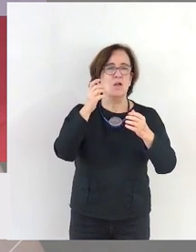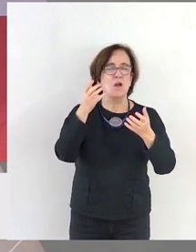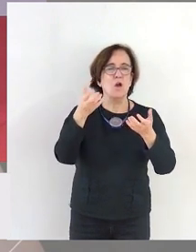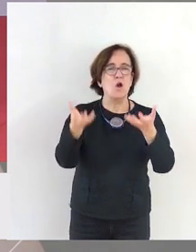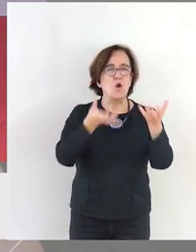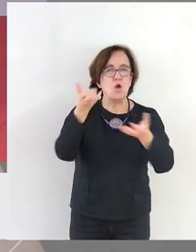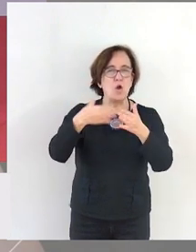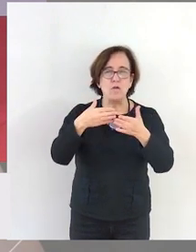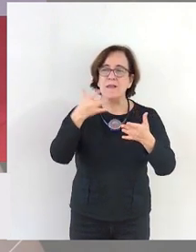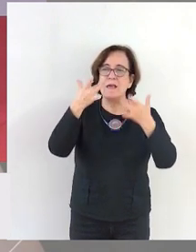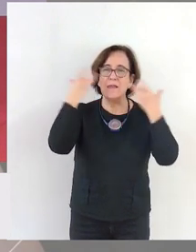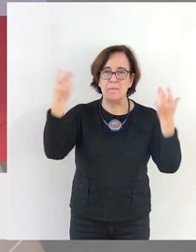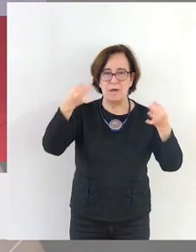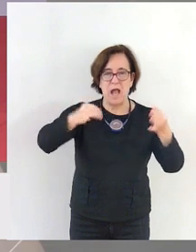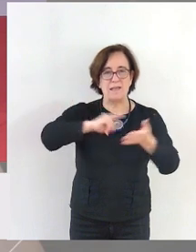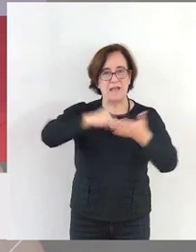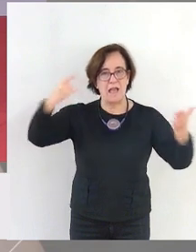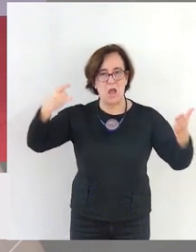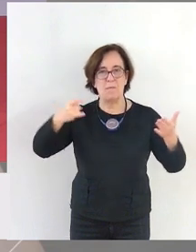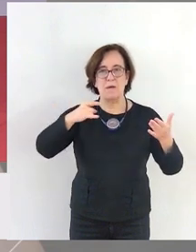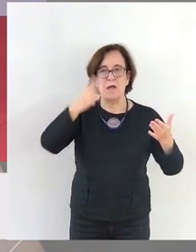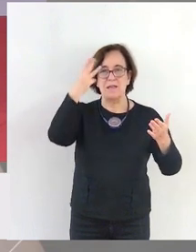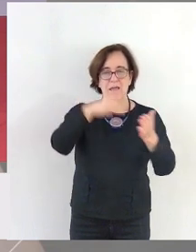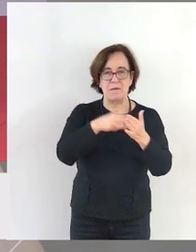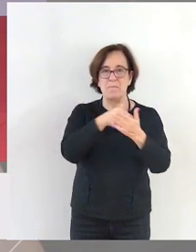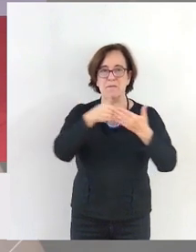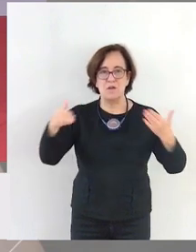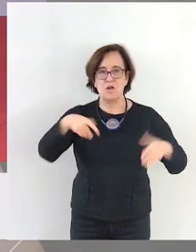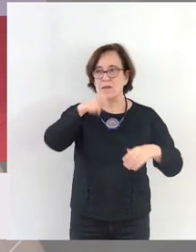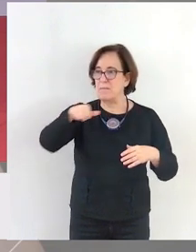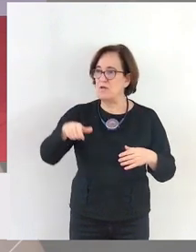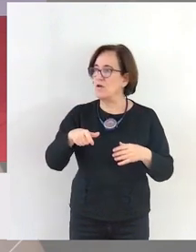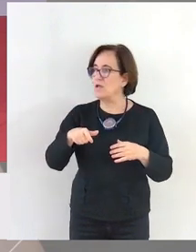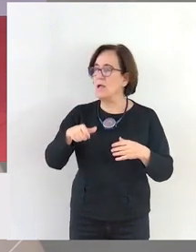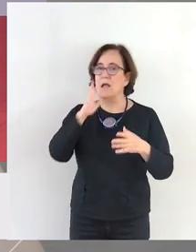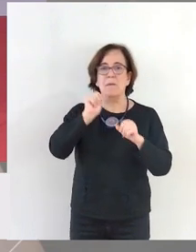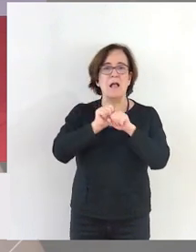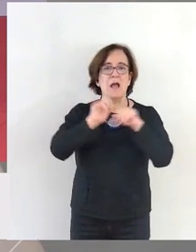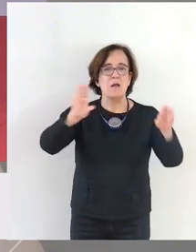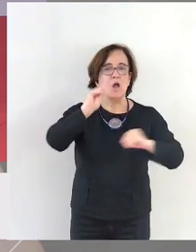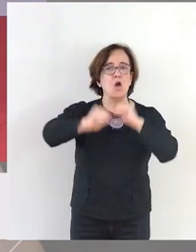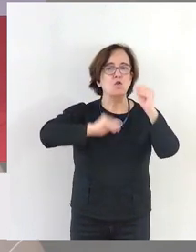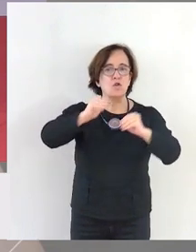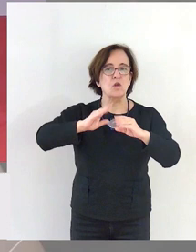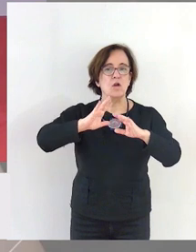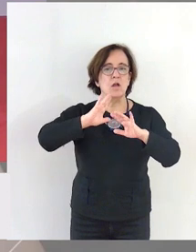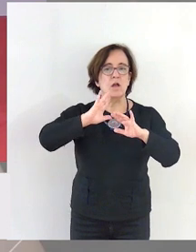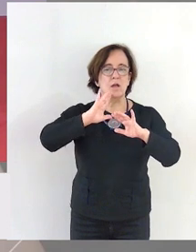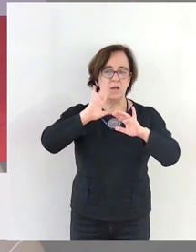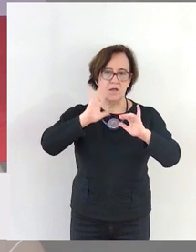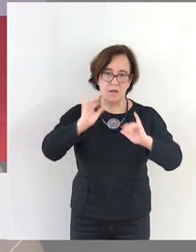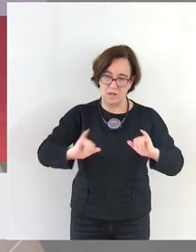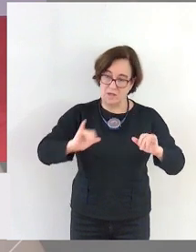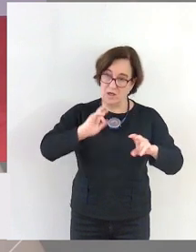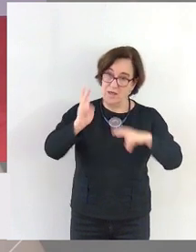limpios y seguros a tecnologías para 3,000 millones de personas para expandir el uso de la energía renovable Más allá del